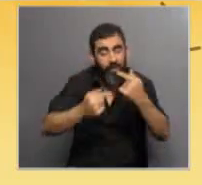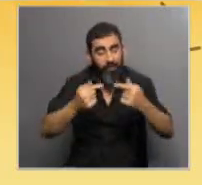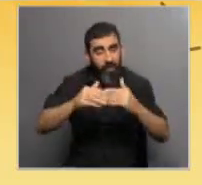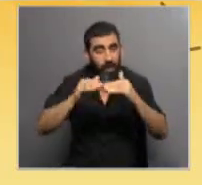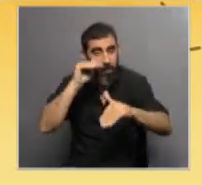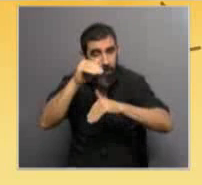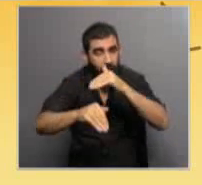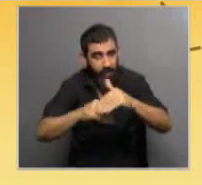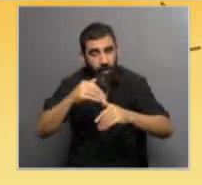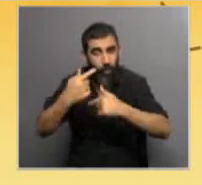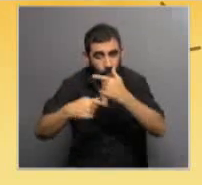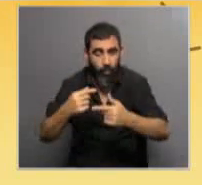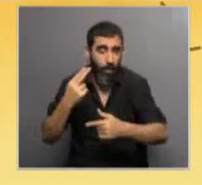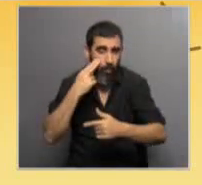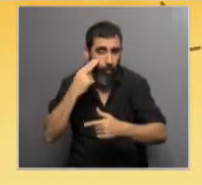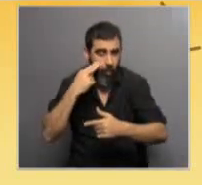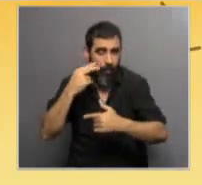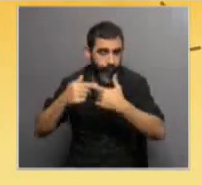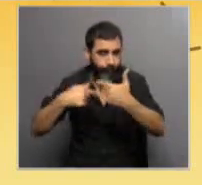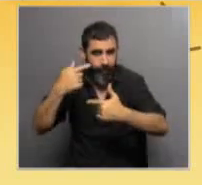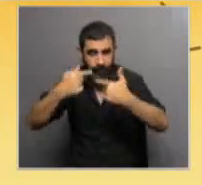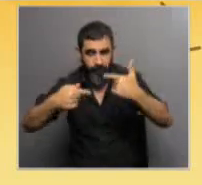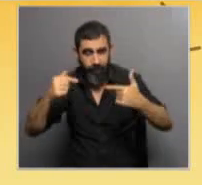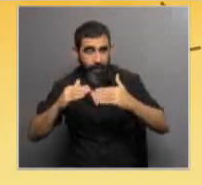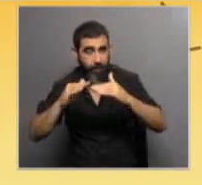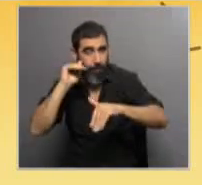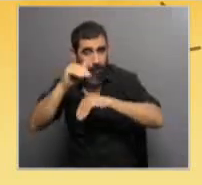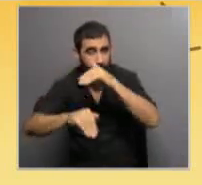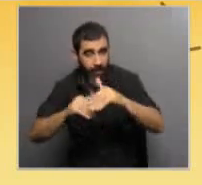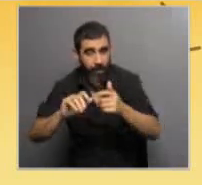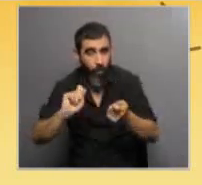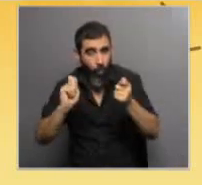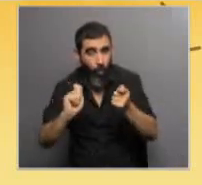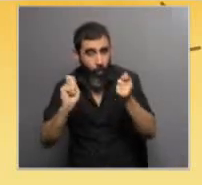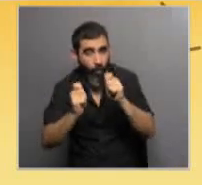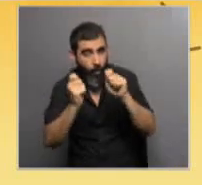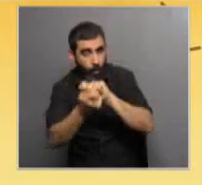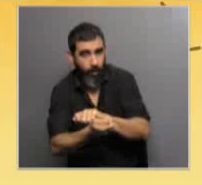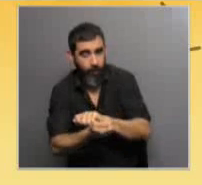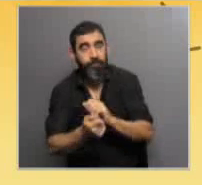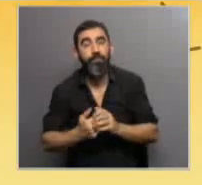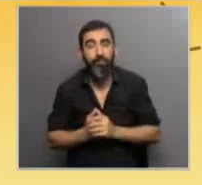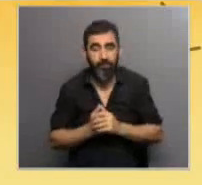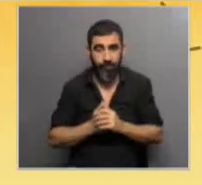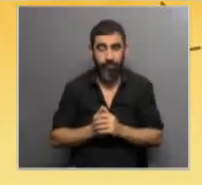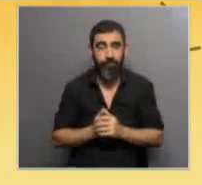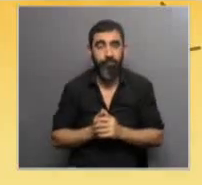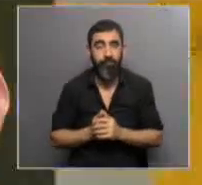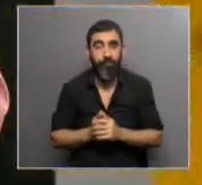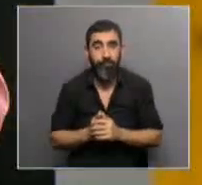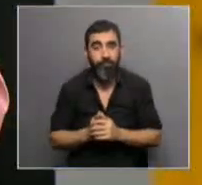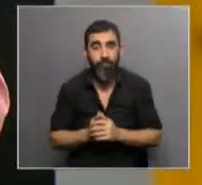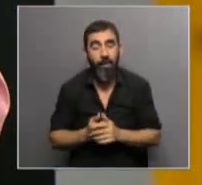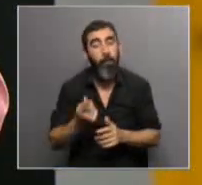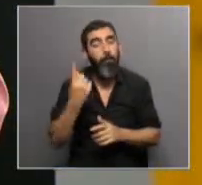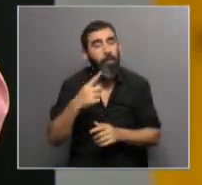sigue para adelante y va a seguir para la esmeralda al final no se va a seguir corriendo ahora ahora perdóname el